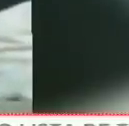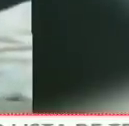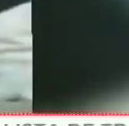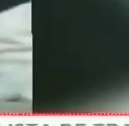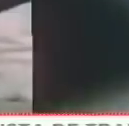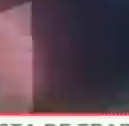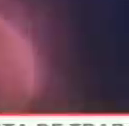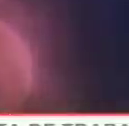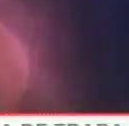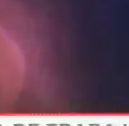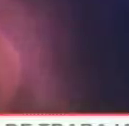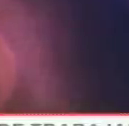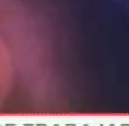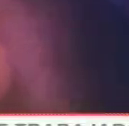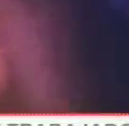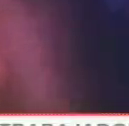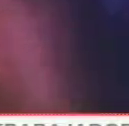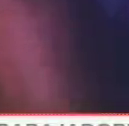les bendiga.